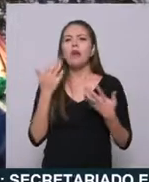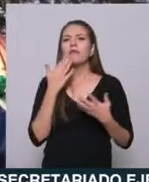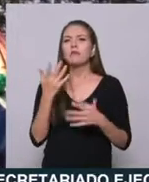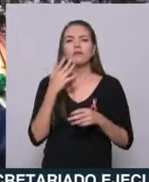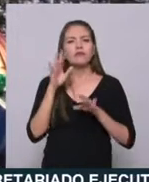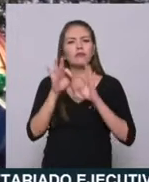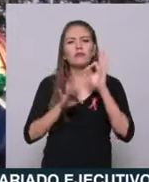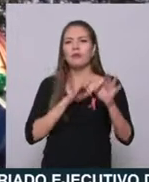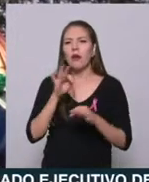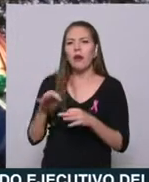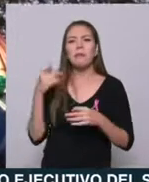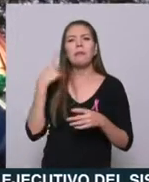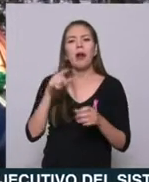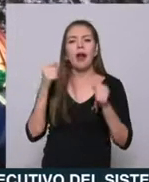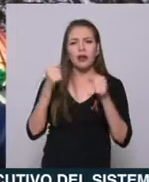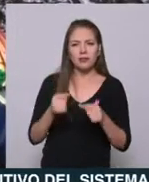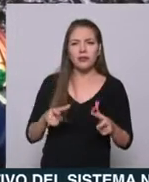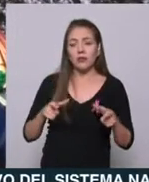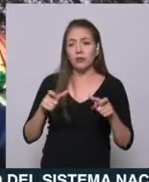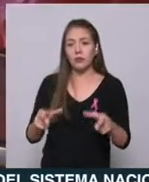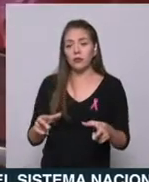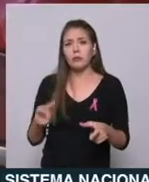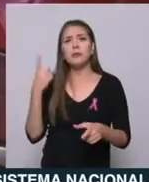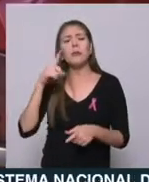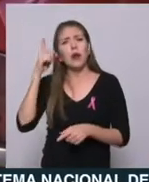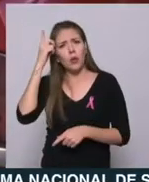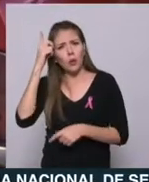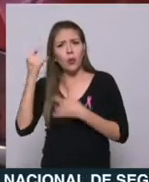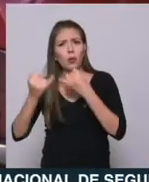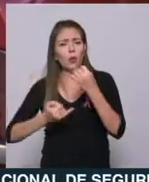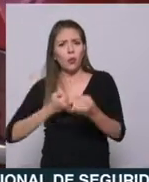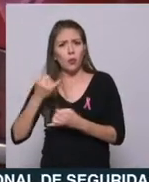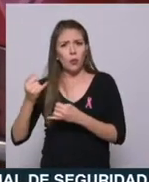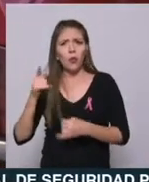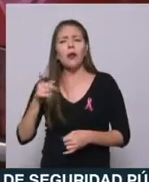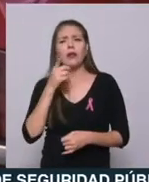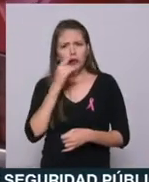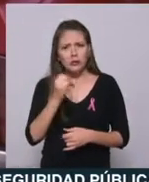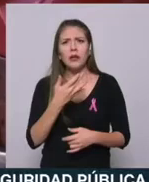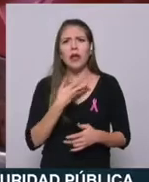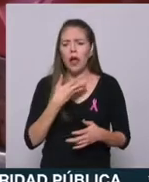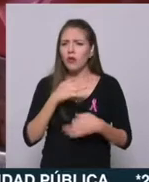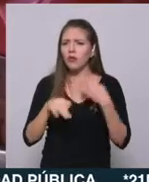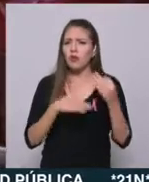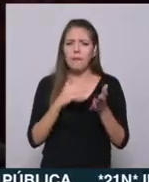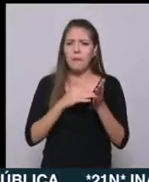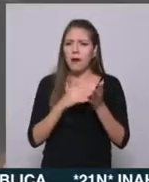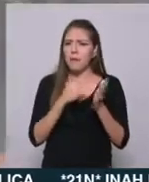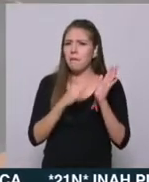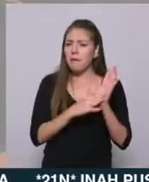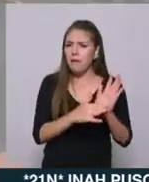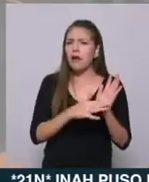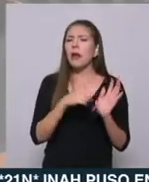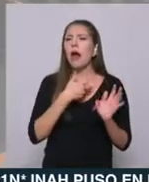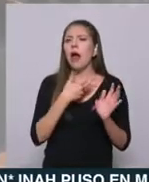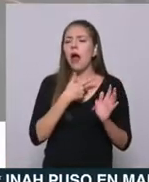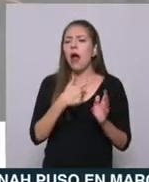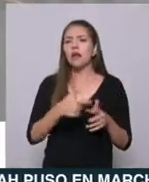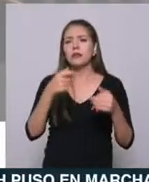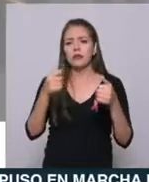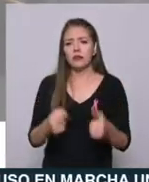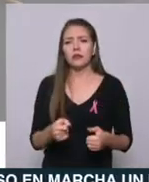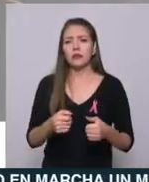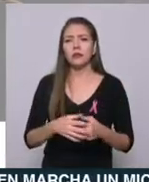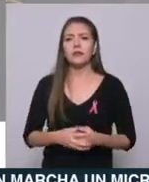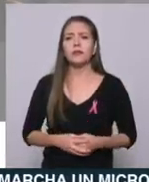Sin embargo, dueños de los juegos señalan que sí contaban con todos los documentos y que los juegos son seguros. Si yo al ingeniero yo le